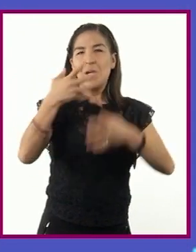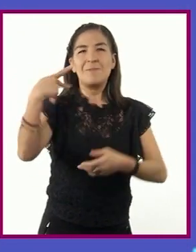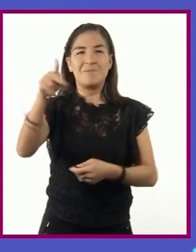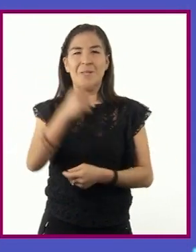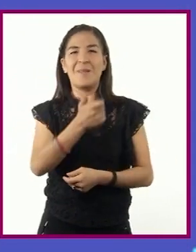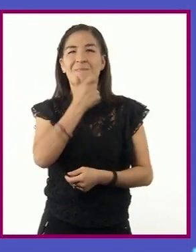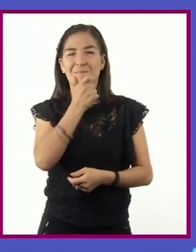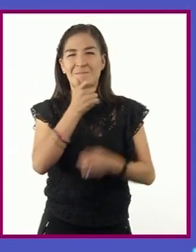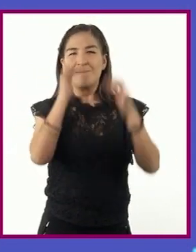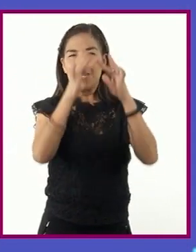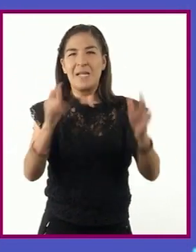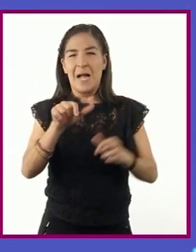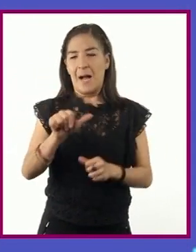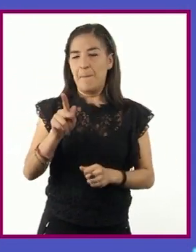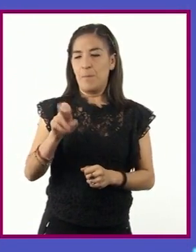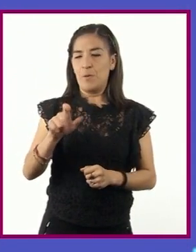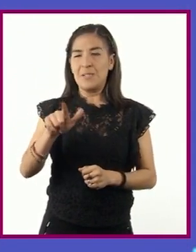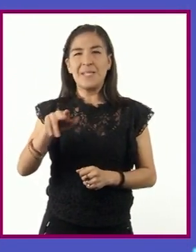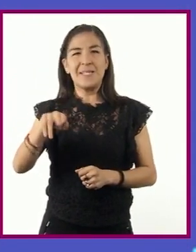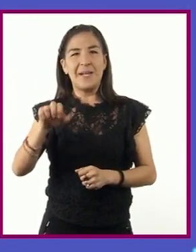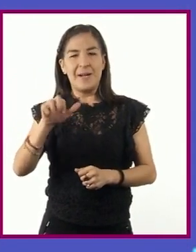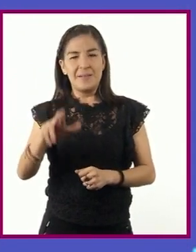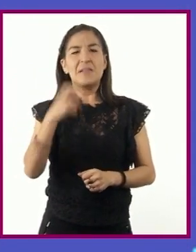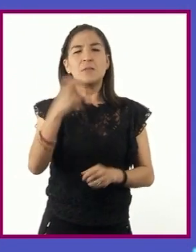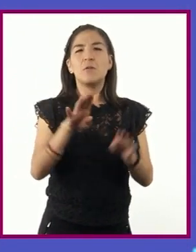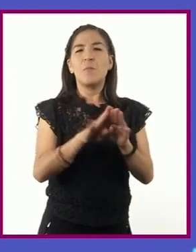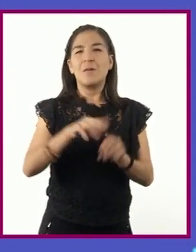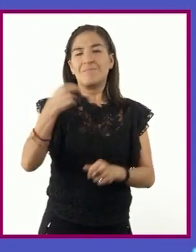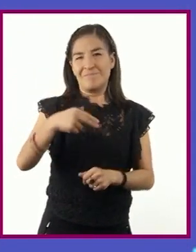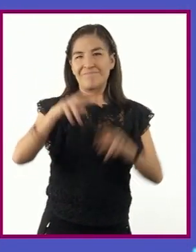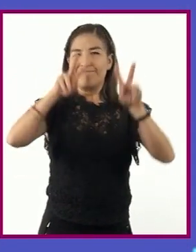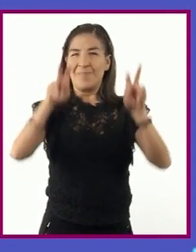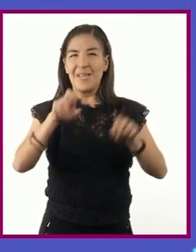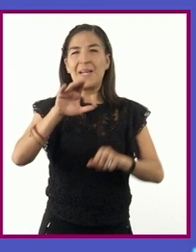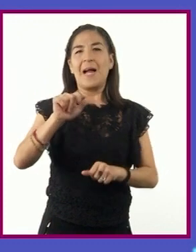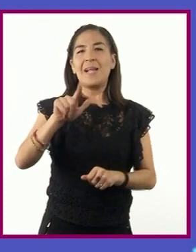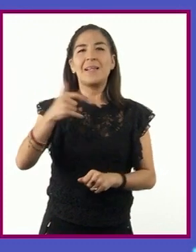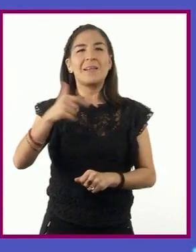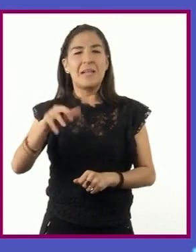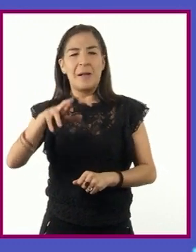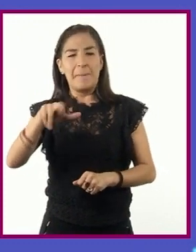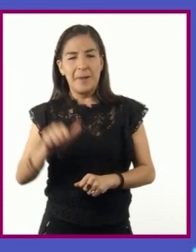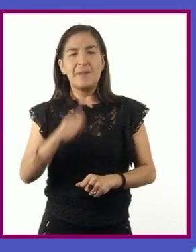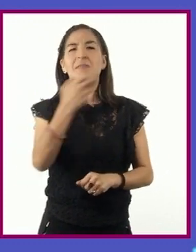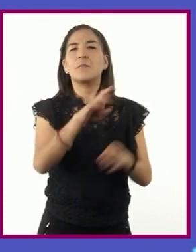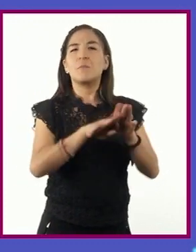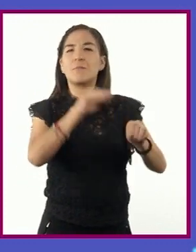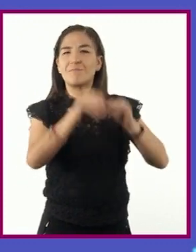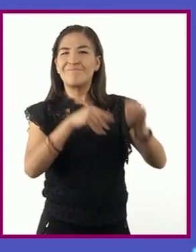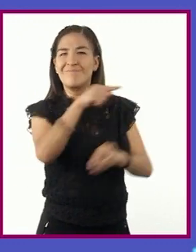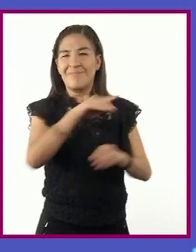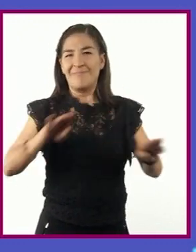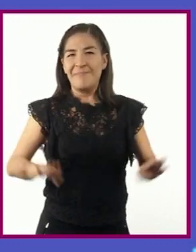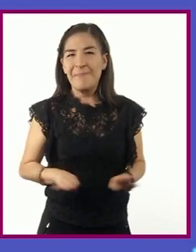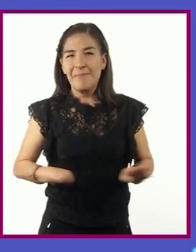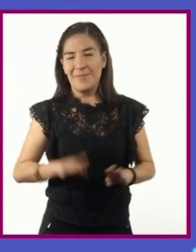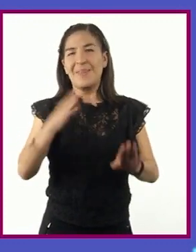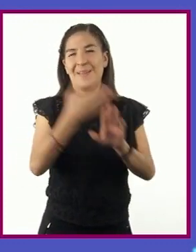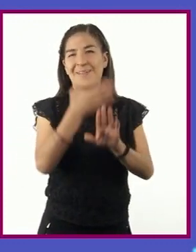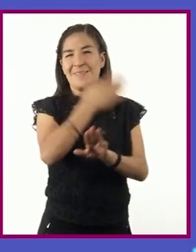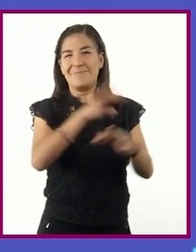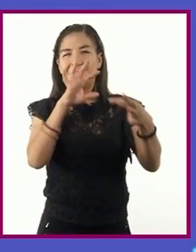Apollinaire llamó caligramas a los poemas que hizo, retomando algunas de las características mencionadas